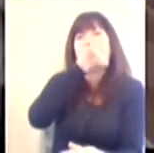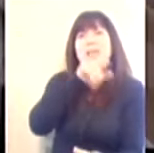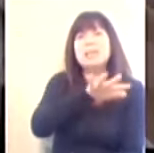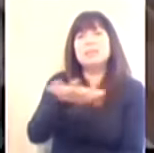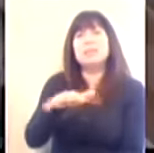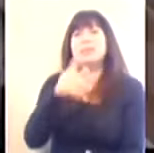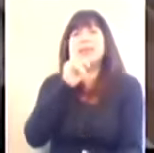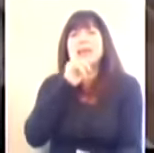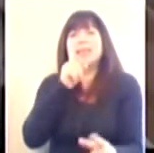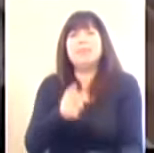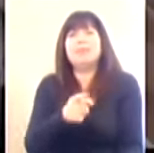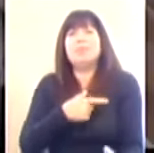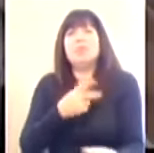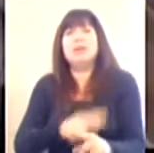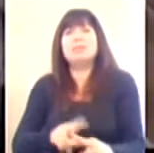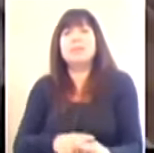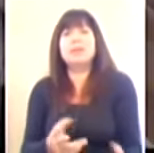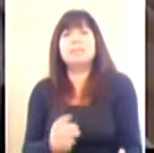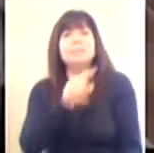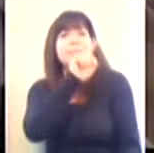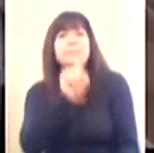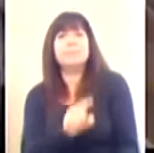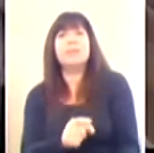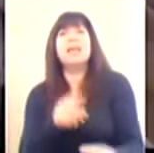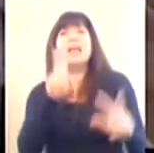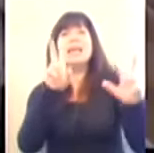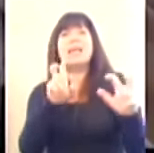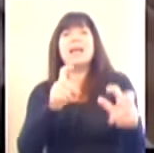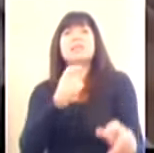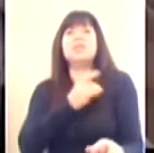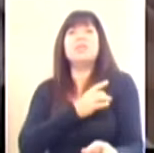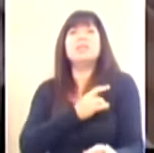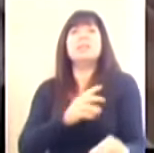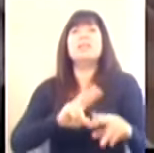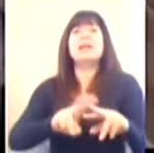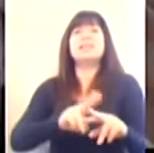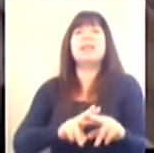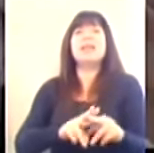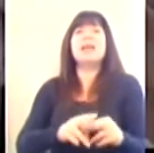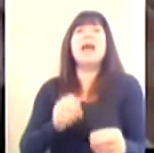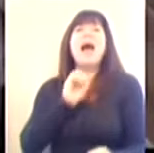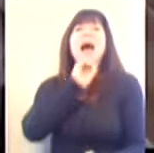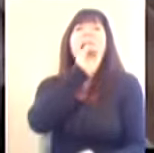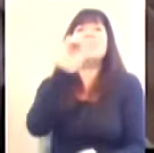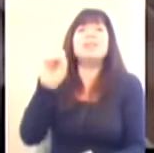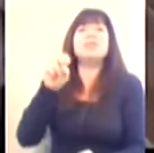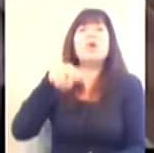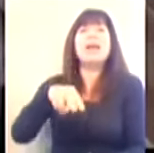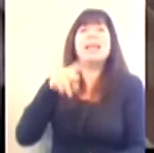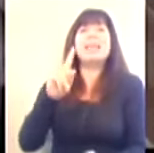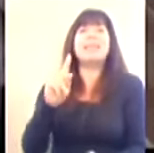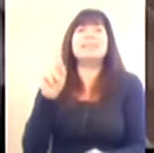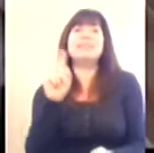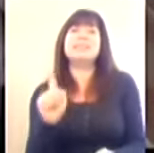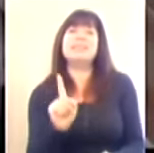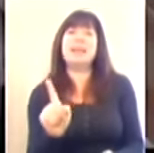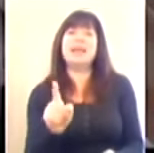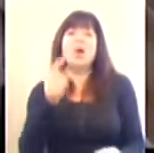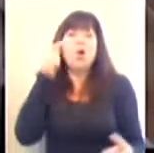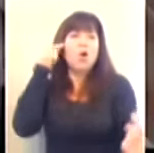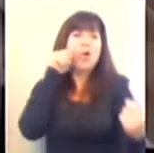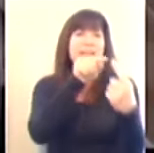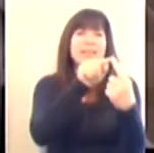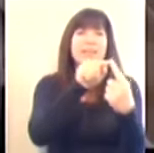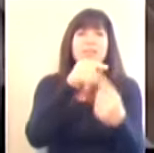hacer? Entonces, yo creo que en el caso de Chile, el haber hecho el anuncio de la NDC ha sido muy bueno porque ya da una orientación de esa